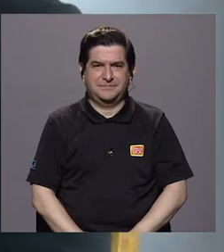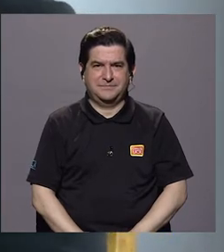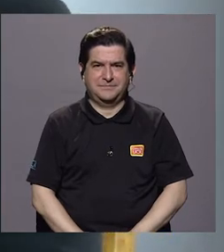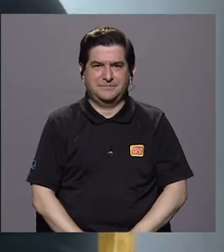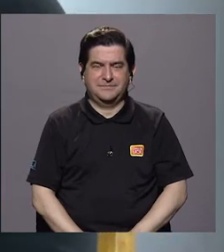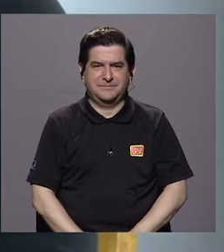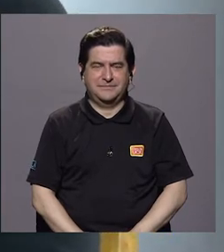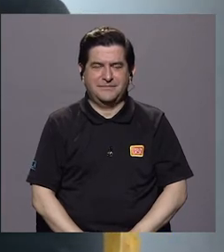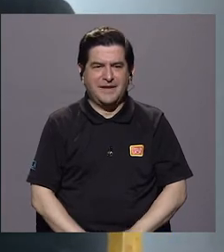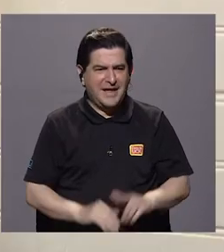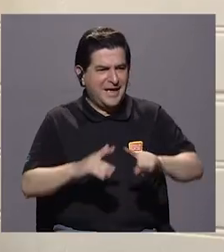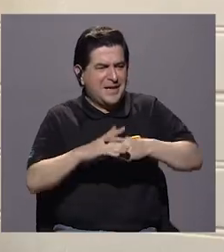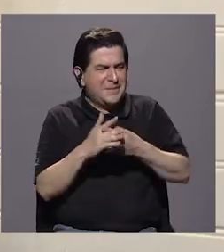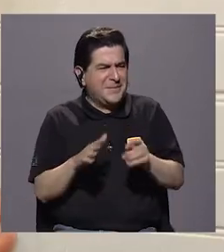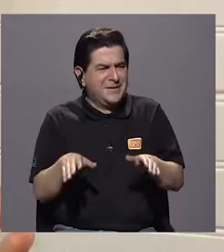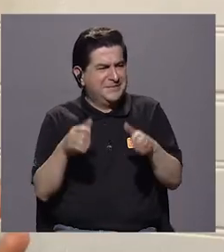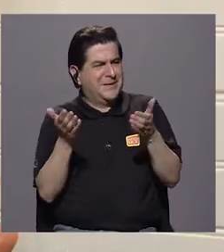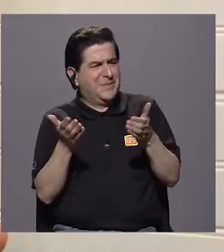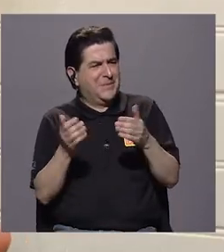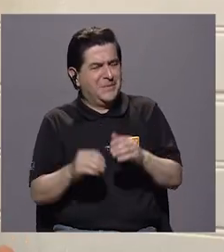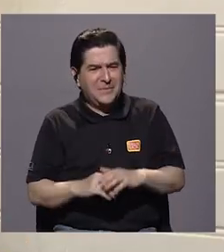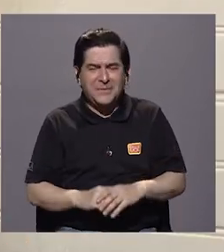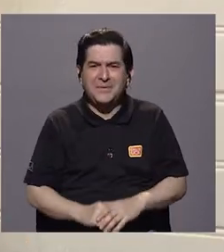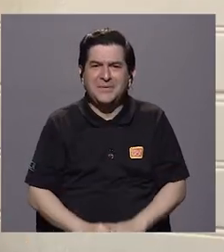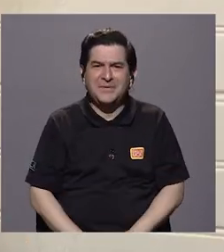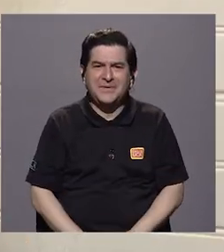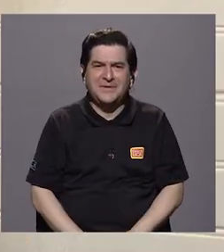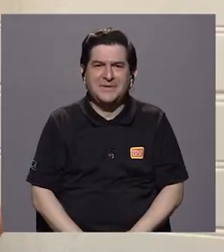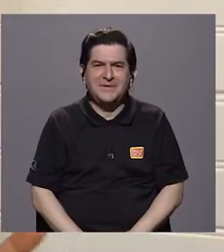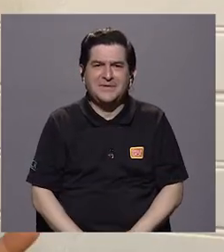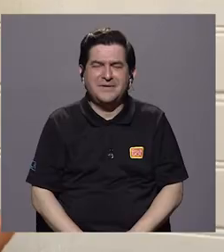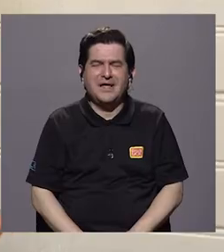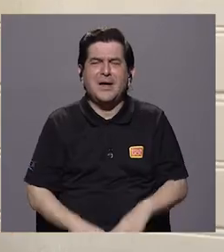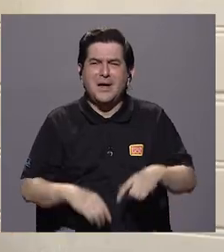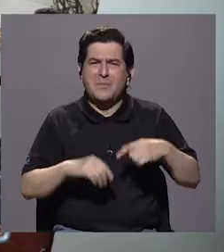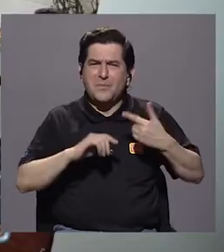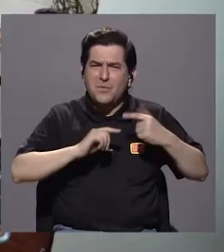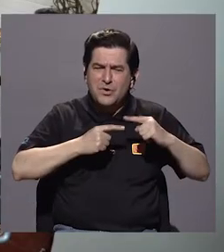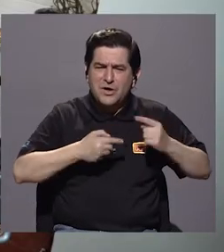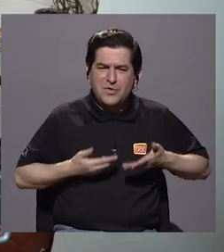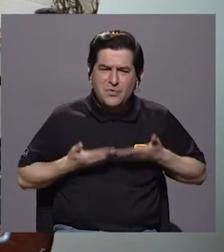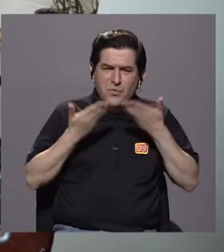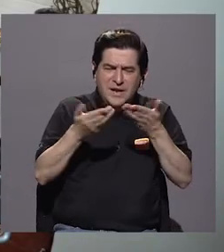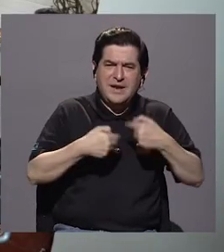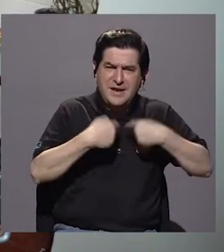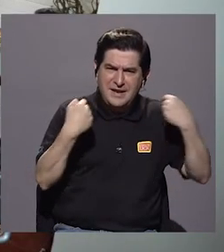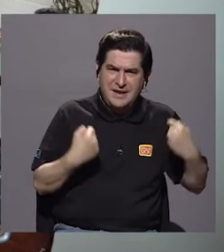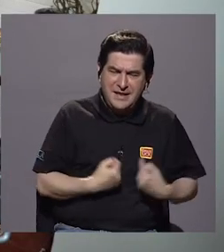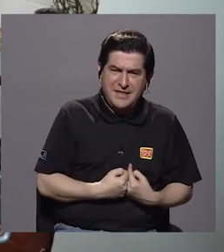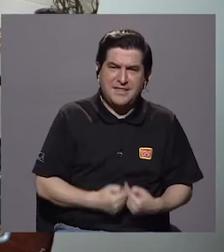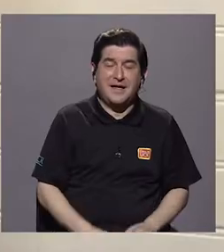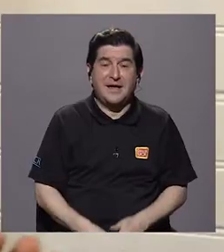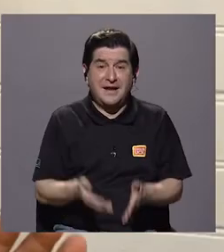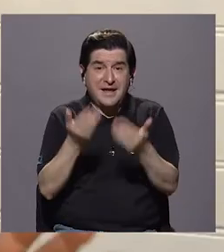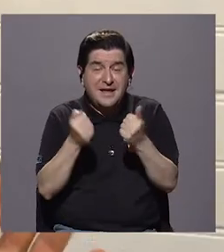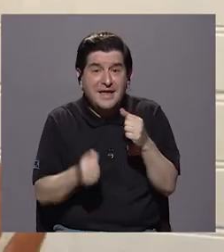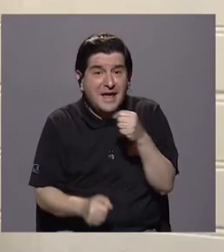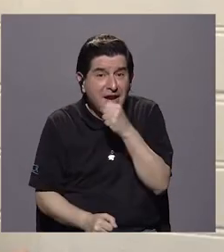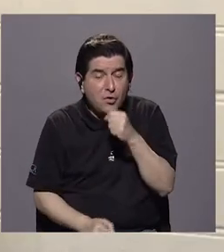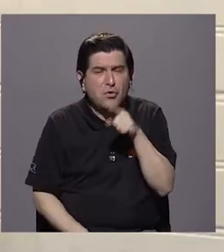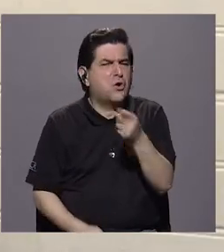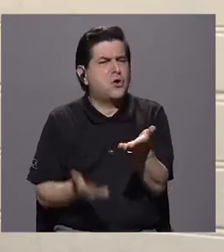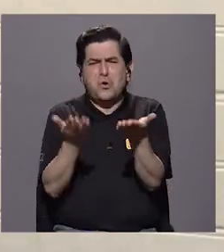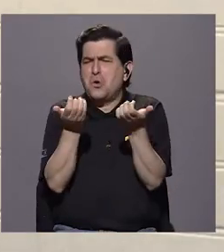Ay, ¿cómo empieza? Porque duele entregarle el corazón, saber que diste tanto amor. ¿Quieres el corito o quieres...? Lo que usted